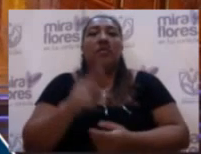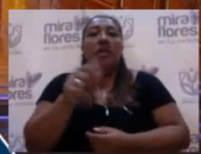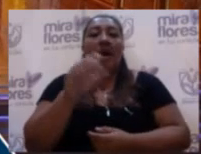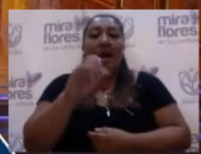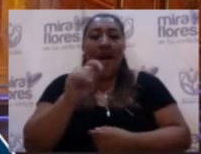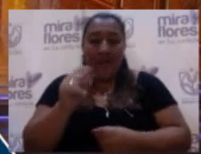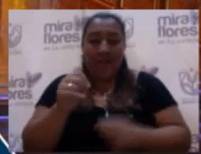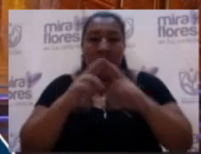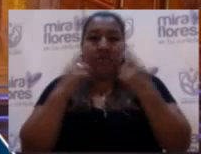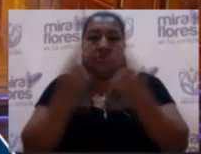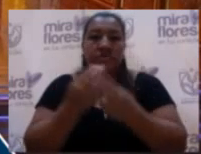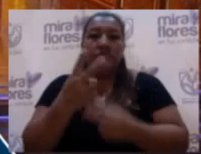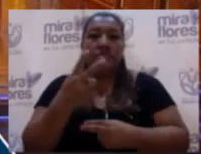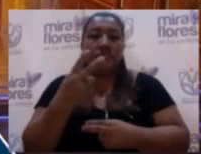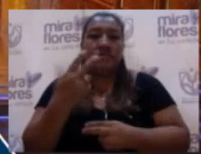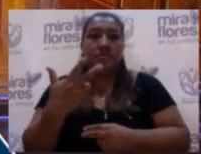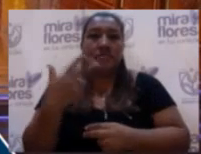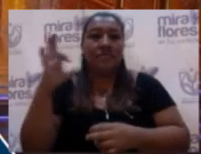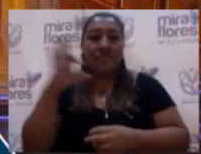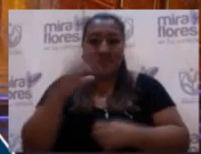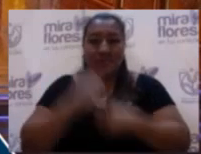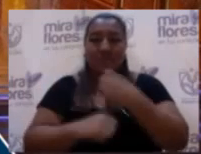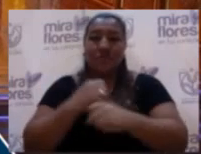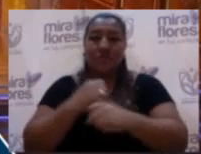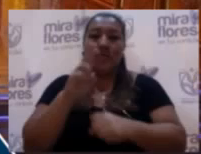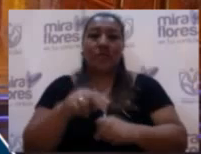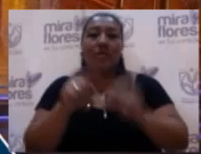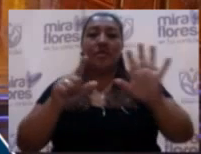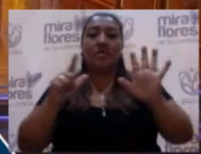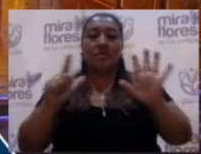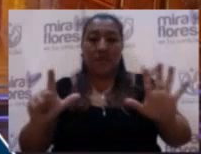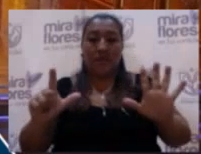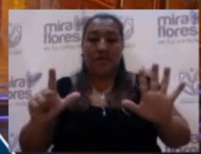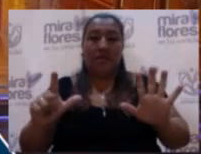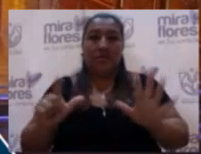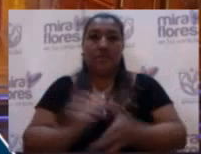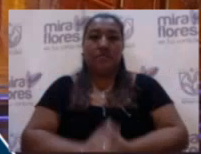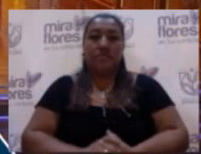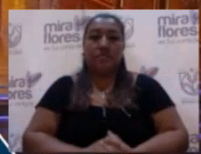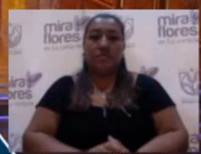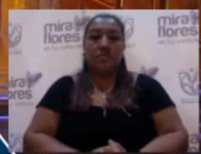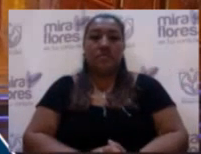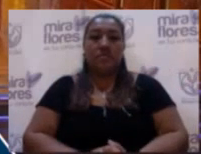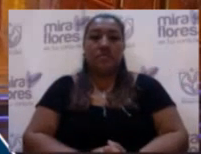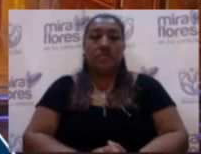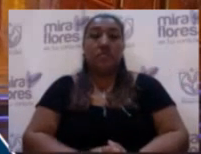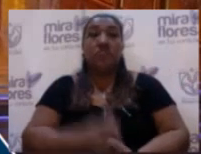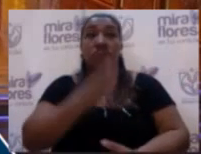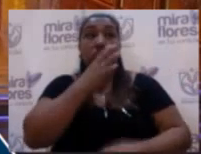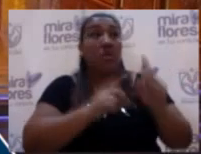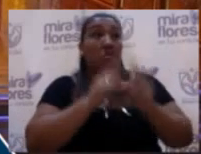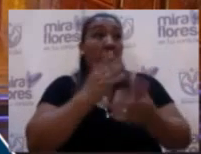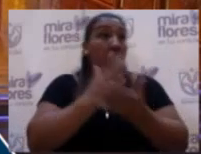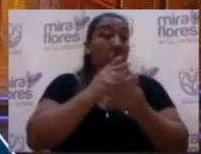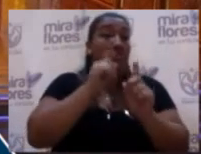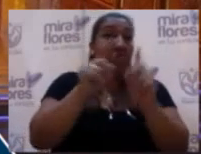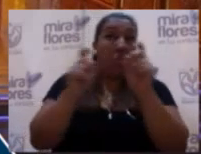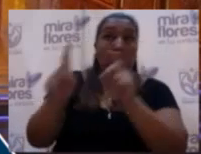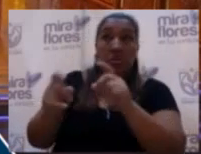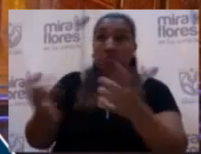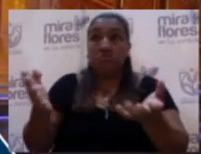sesión ordinaria de fecha 23 de febrero del año 2017 que todos tienen en su poder. No sé si hay alguna observación a la